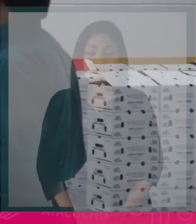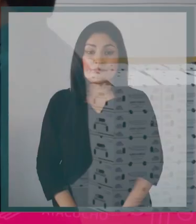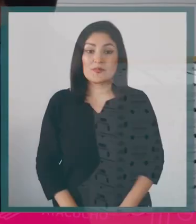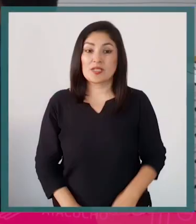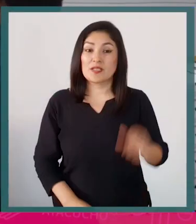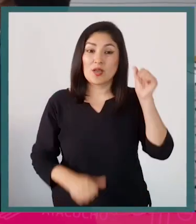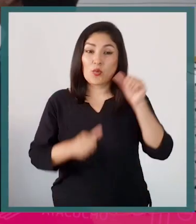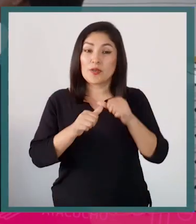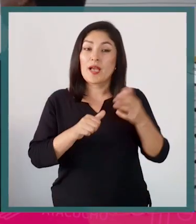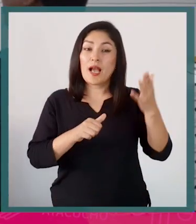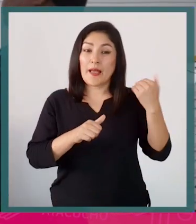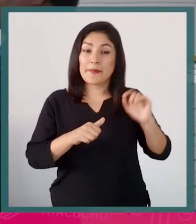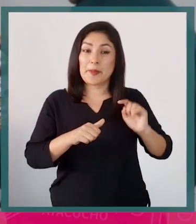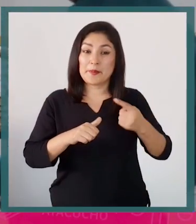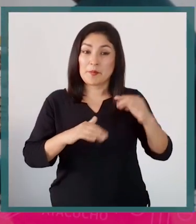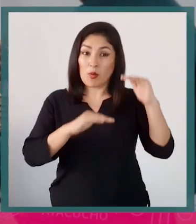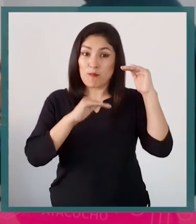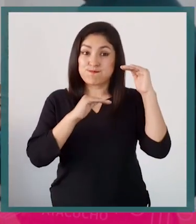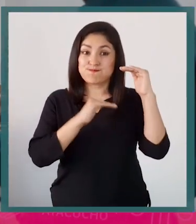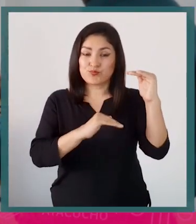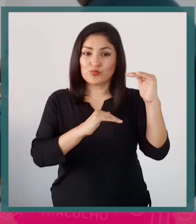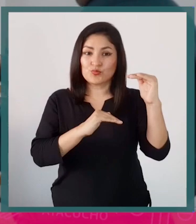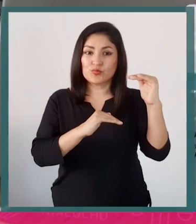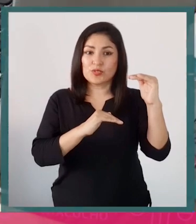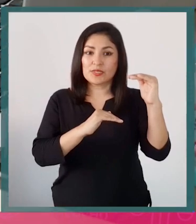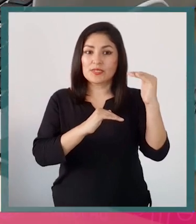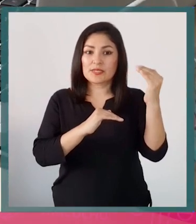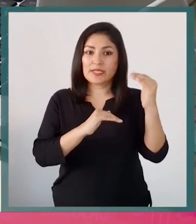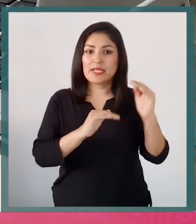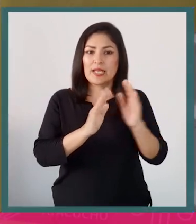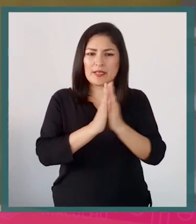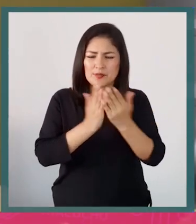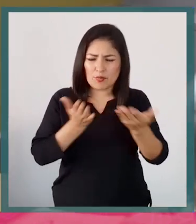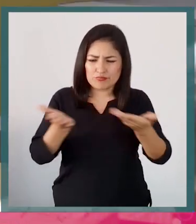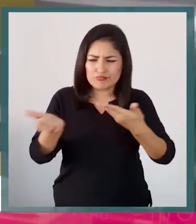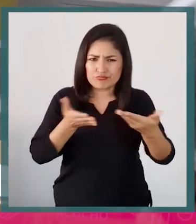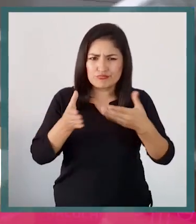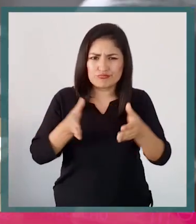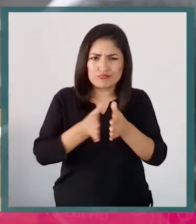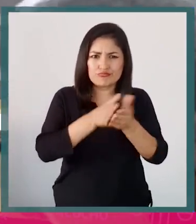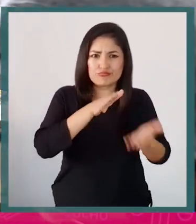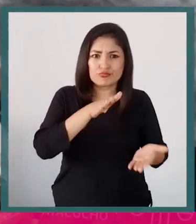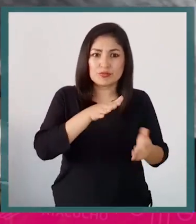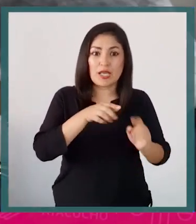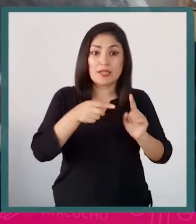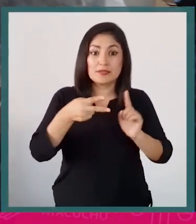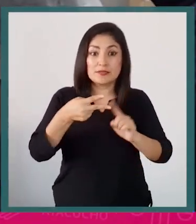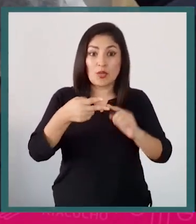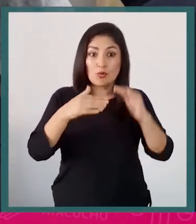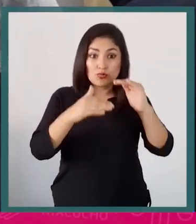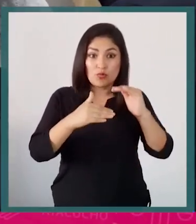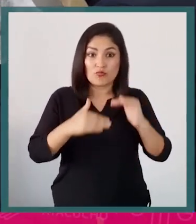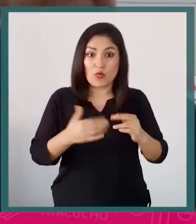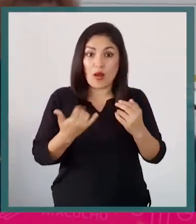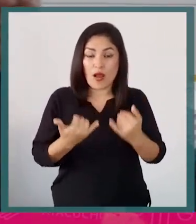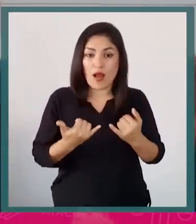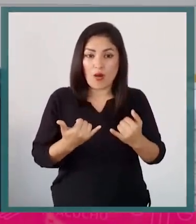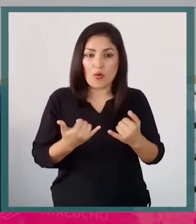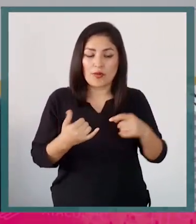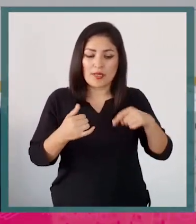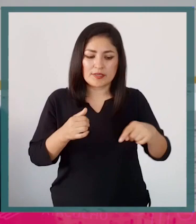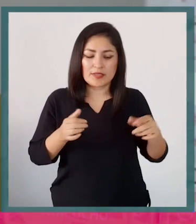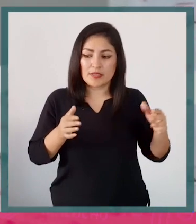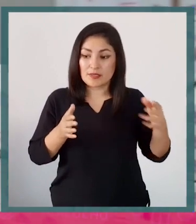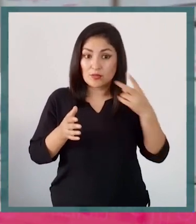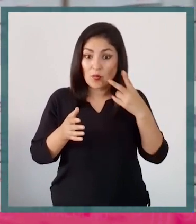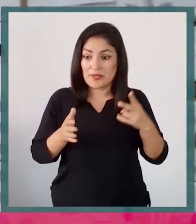En una primera fase ya se hizo el trabajo, el cual era la catalogación de la biblioteca de Basadre. En una segunda fase, el trabajo que vamos a hacer es en este